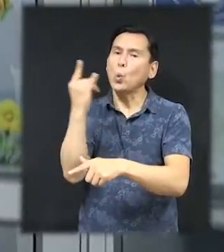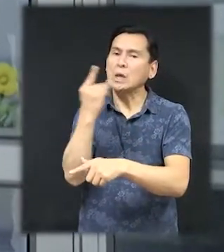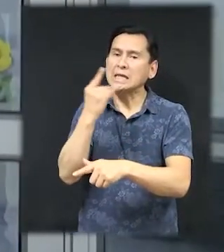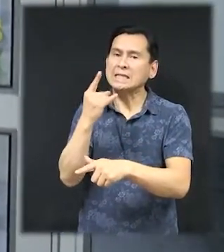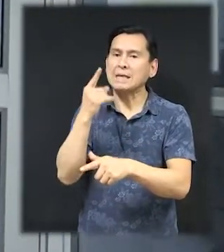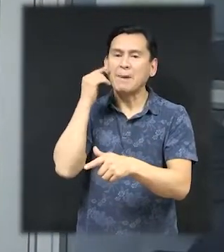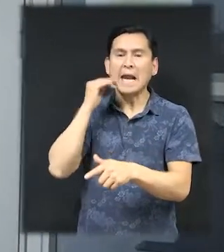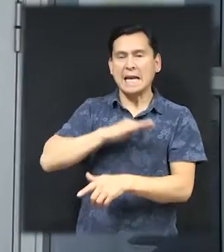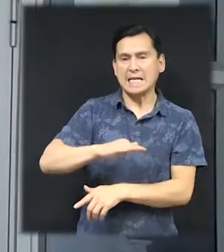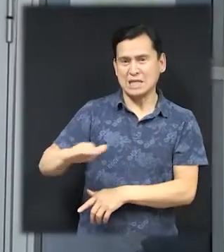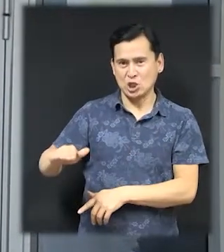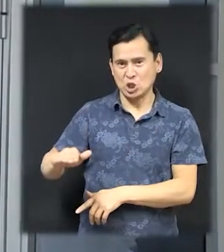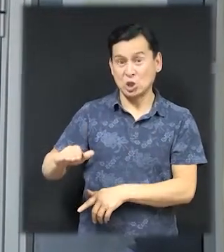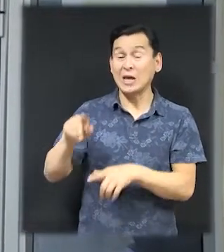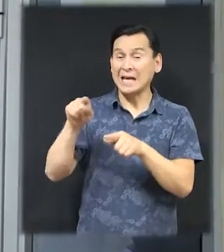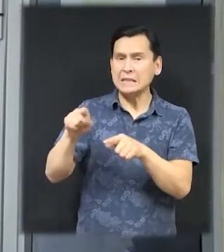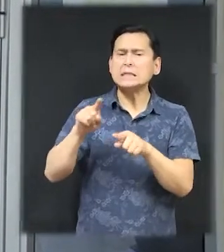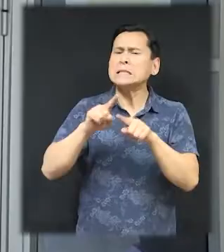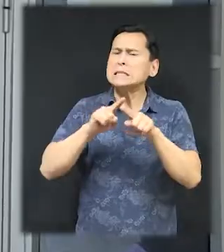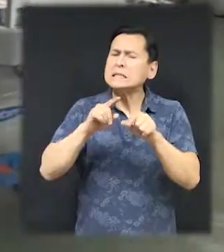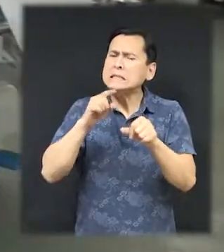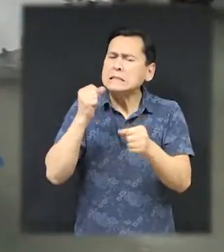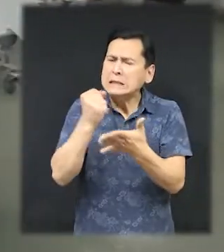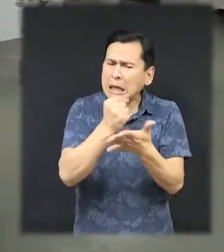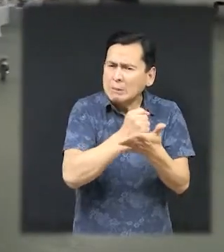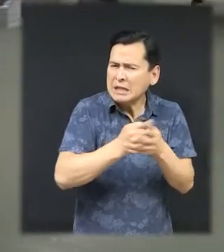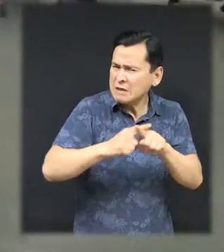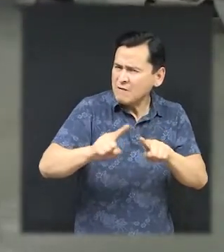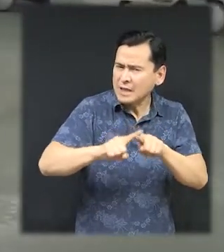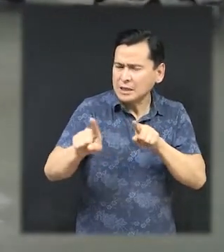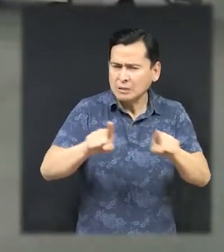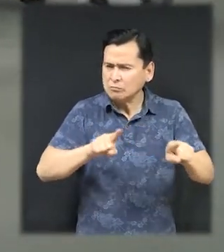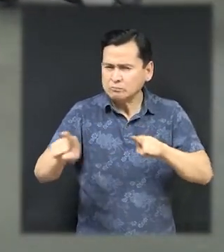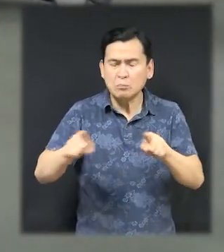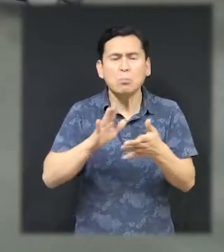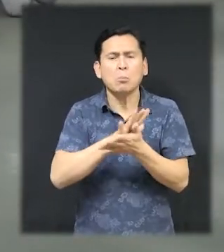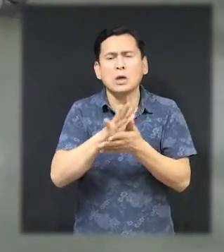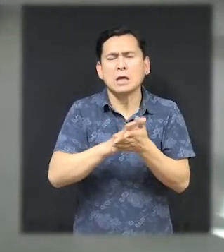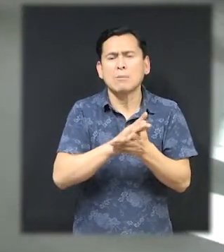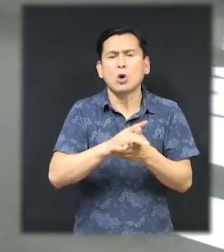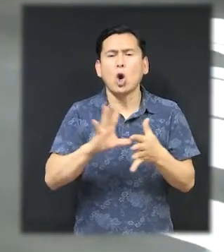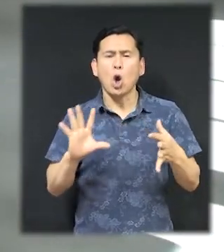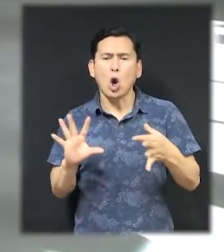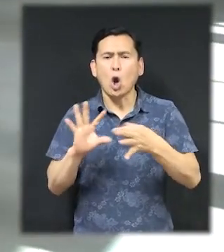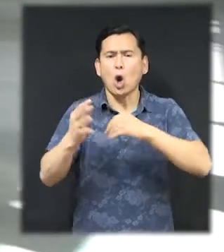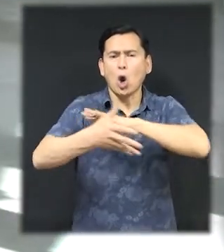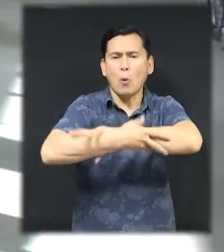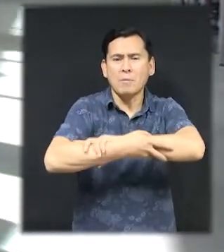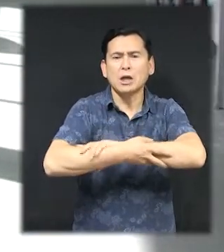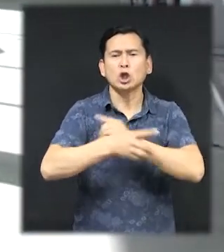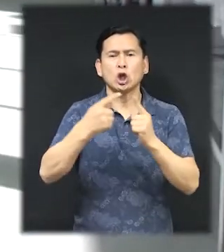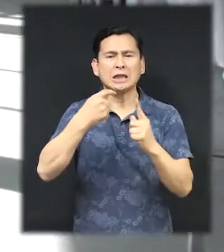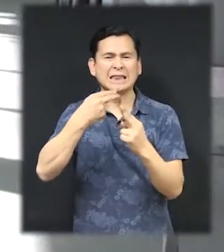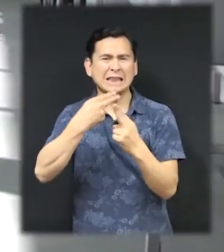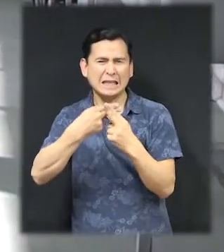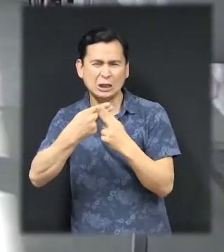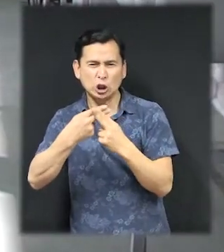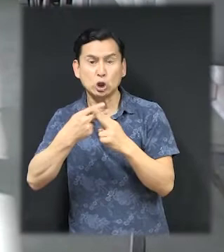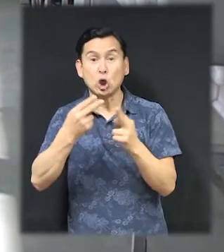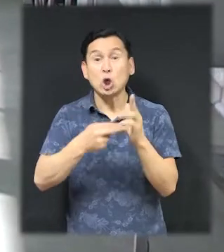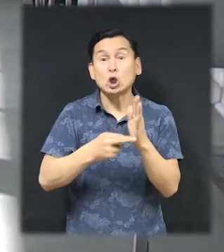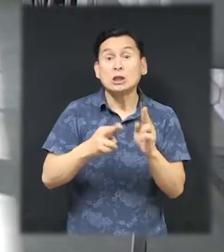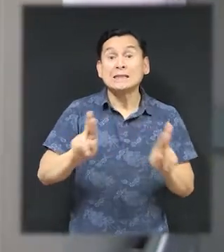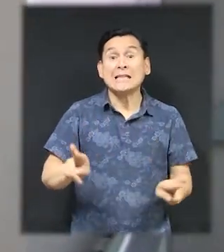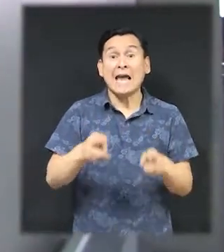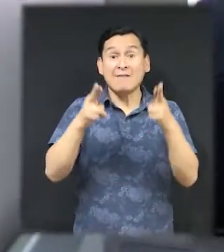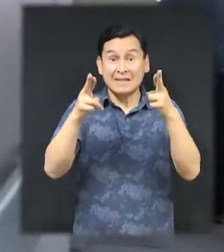año 2020, entre ellas convenios con Teletón y con el Centro Rehabilita para atender a nuestros pacientes en esos centros,